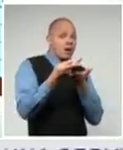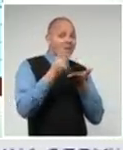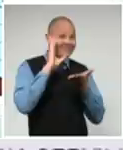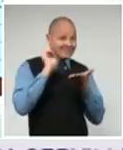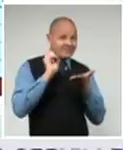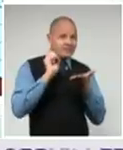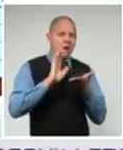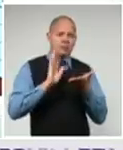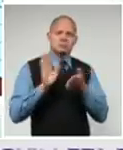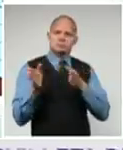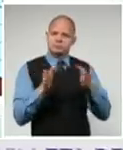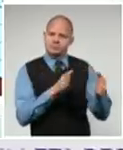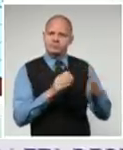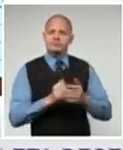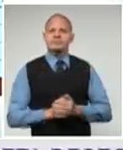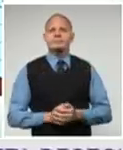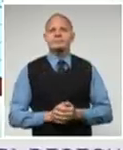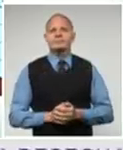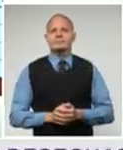Finalmente, de los